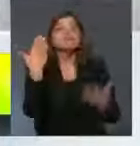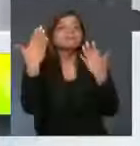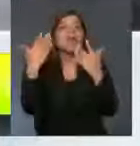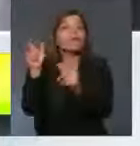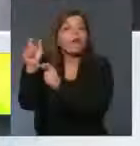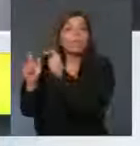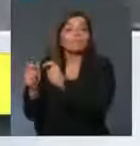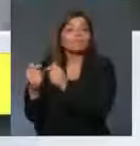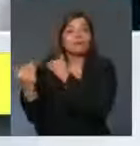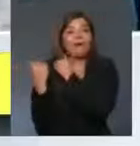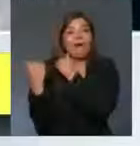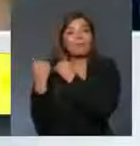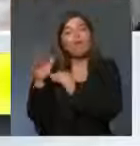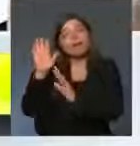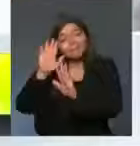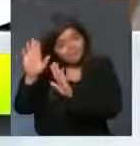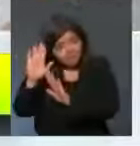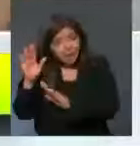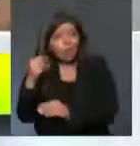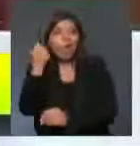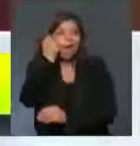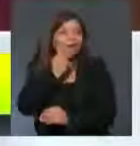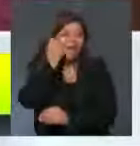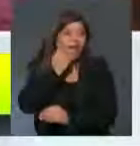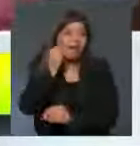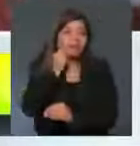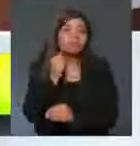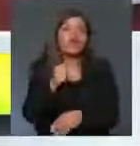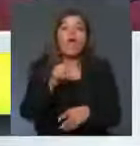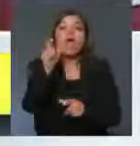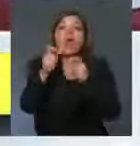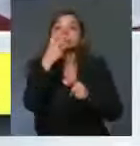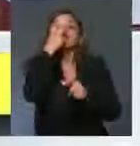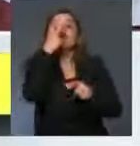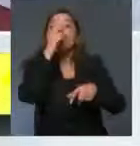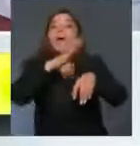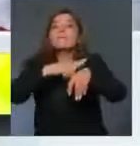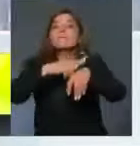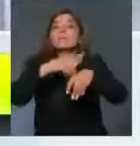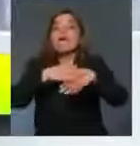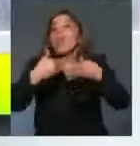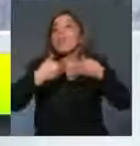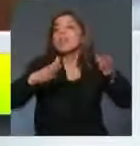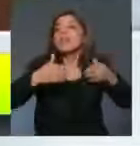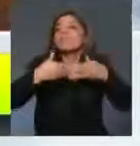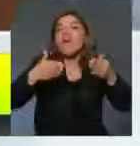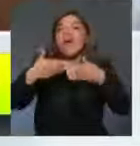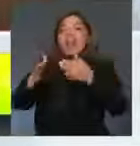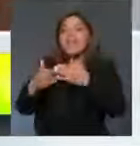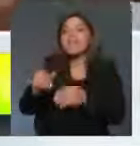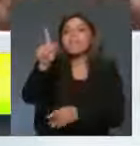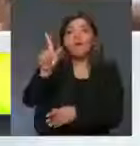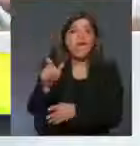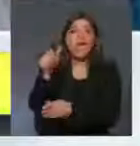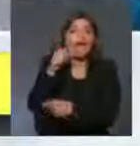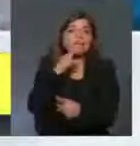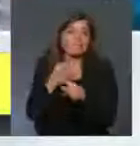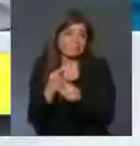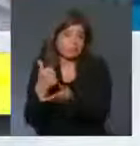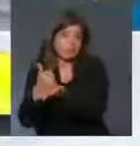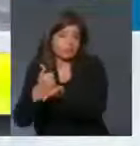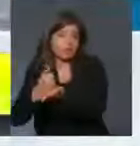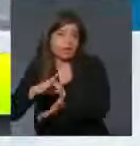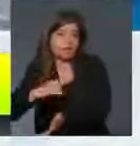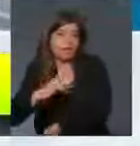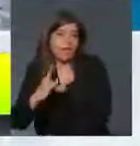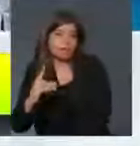algunas pancartas que piden libertad para Daniel Jadue. Ellos lo están esperando aquí en la salida del colegio República